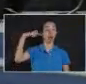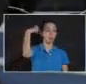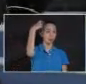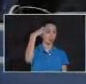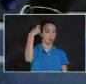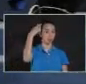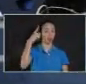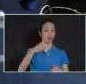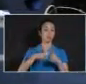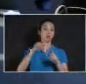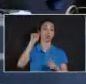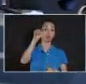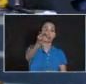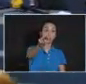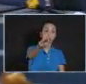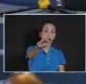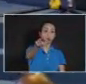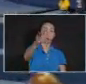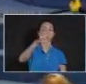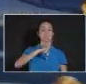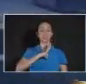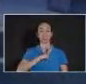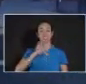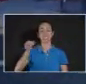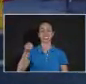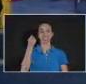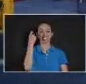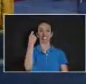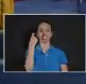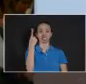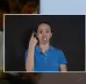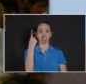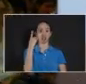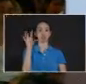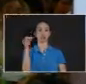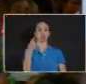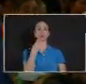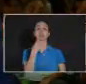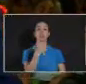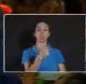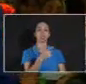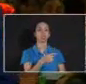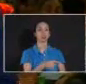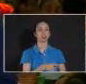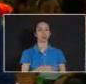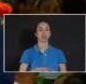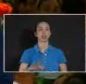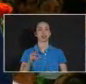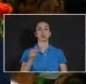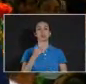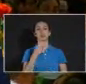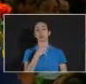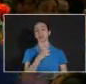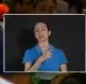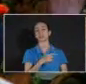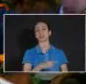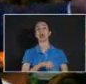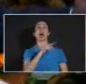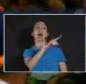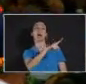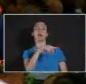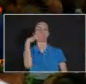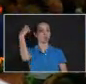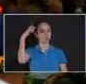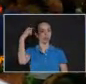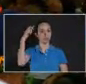Pero tú tienes que discernir lo que te digan. Tú no puedes, este hermanito profetiza allá en la iglesia y ahora